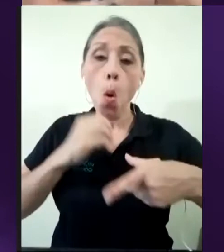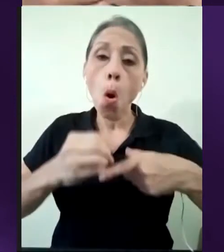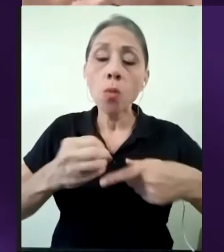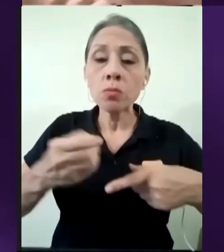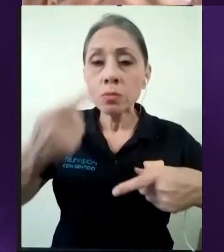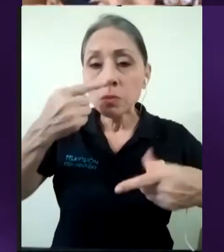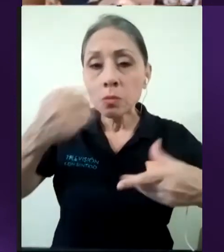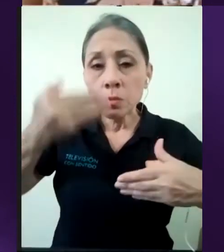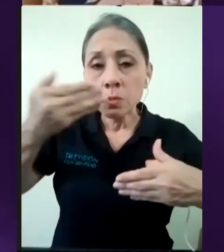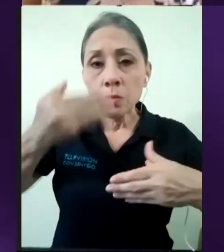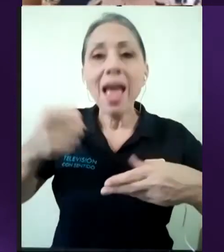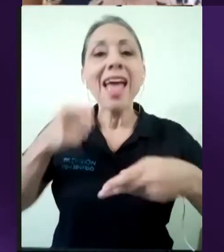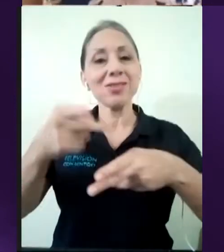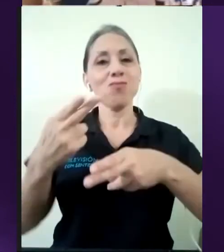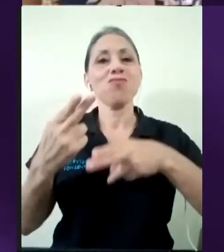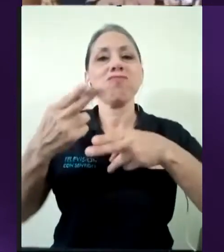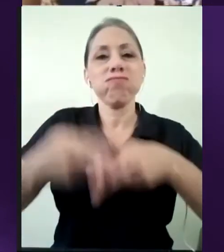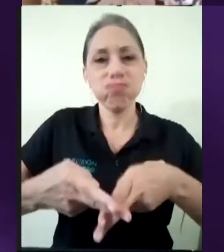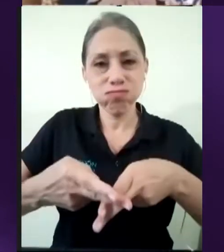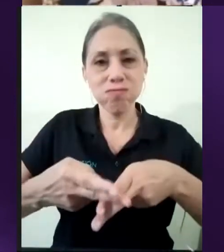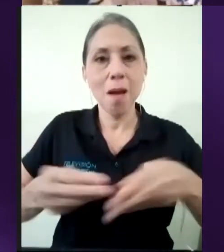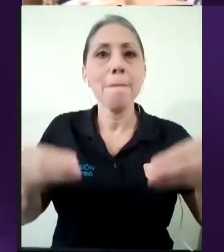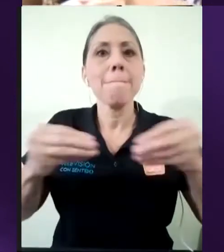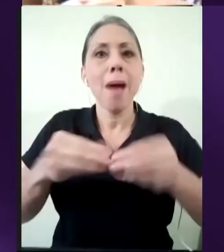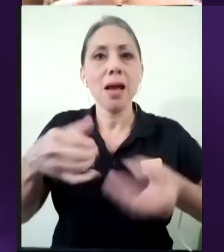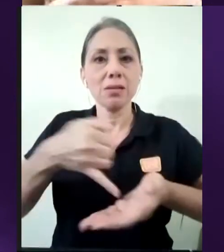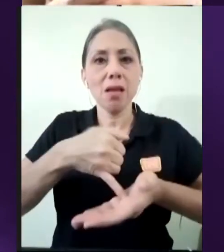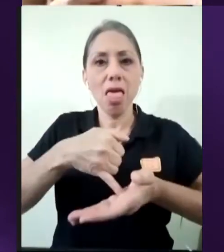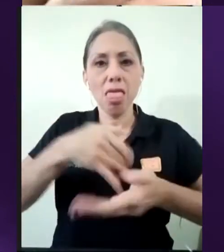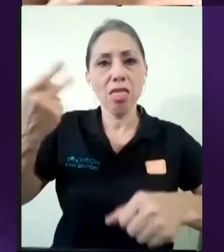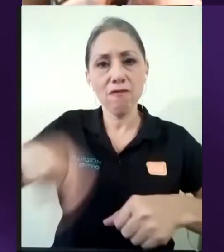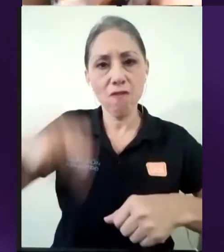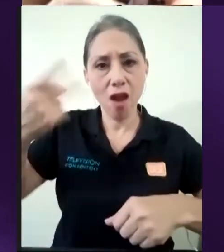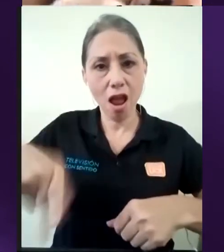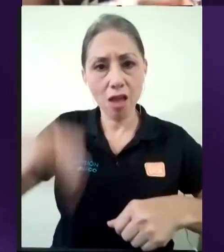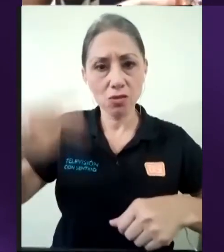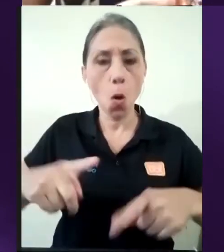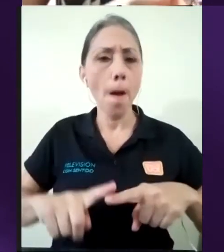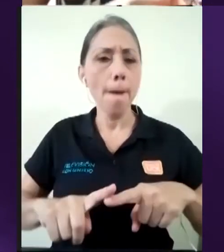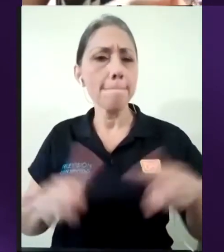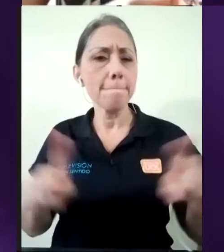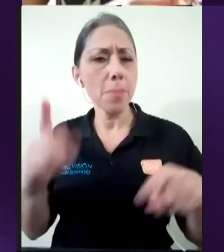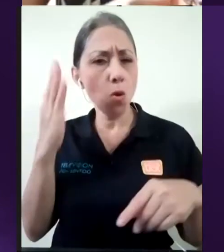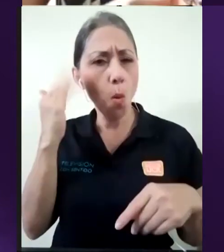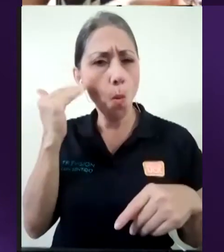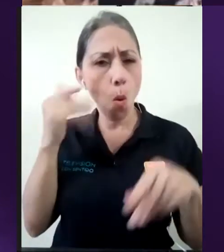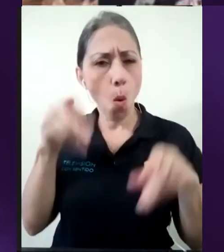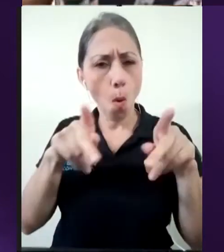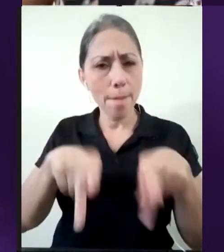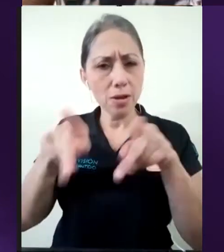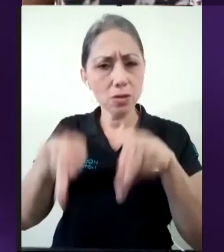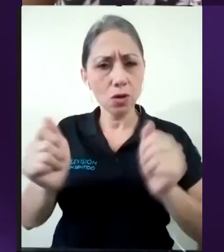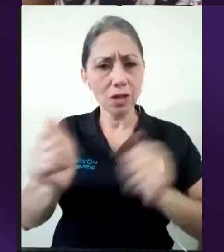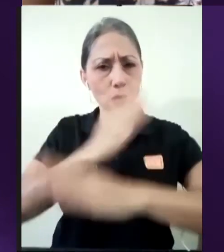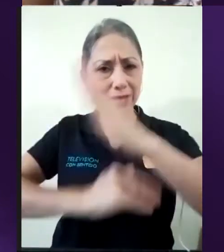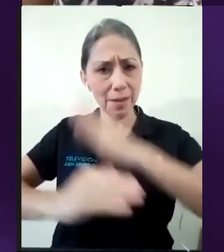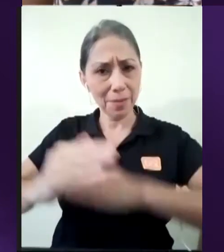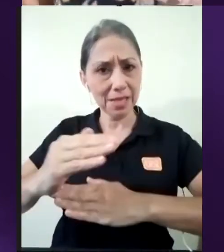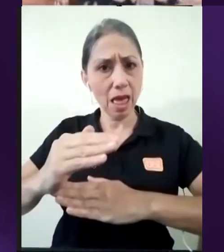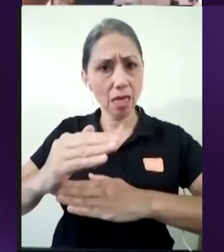denominado el grupo de mayor riesgo. Pero ¿qué hace que las personas con discapacidad, aún pudiendo tener una